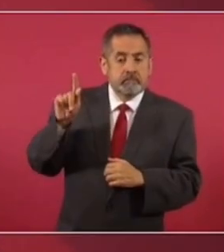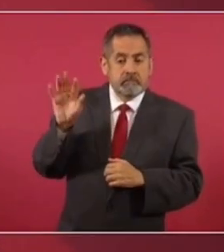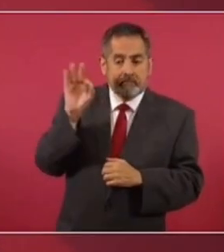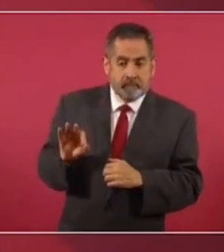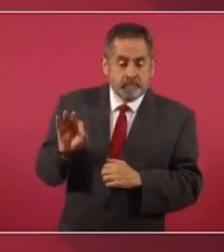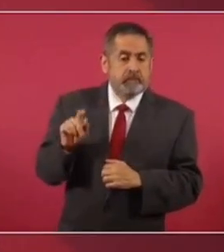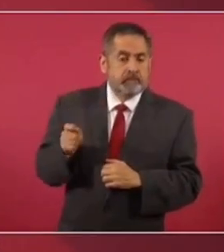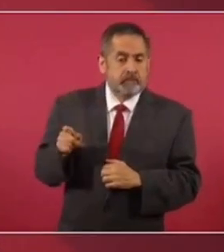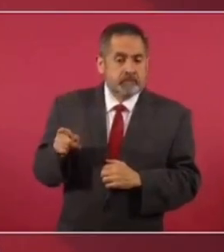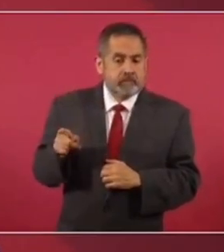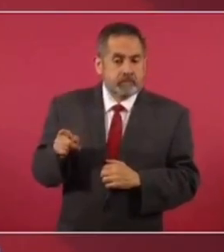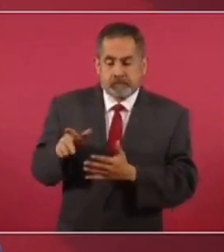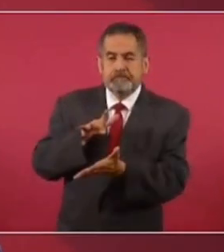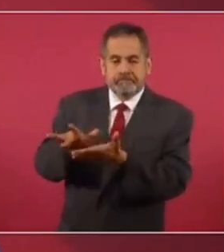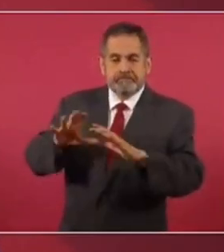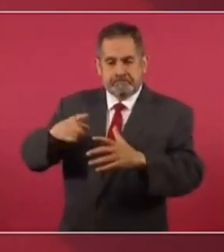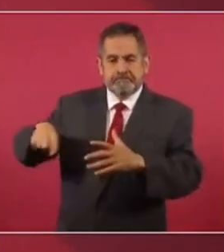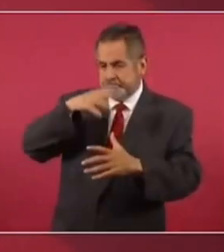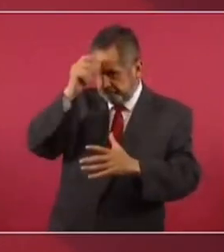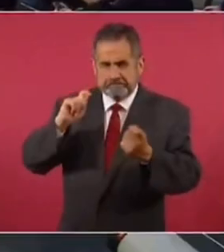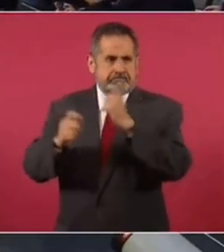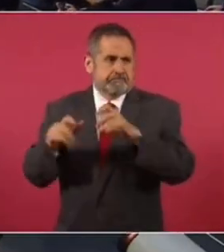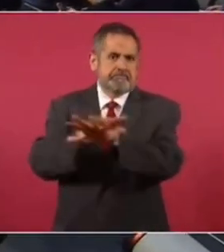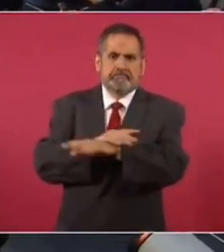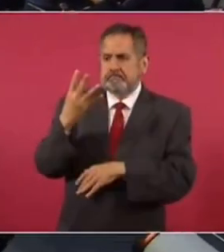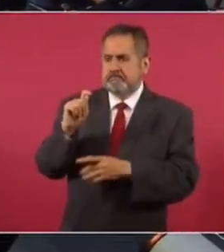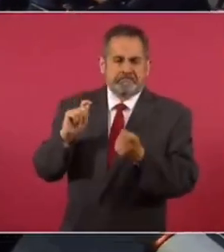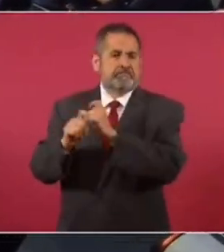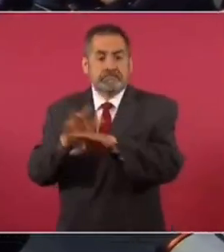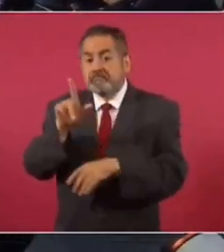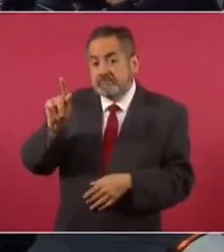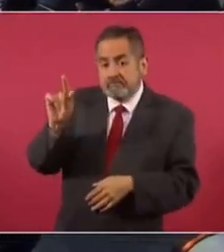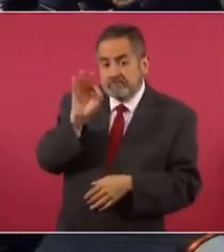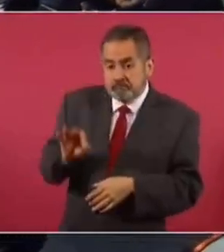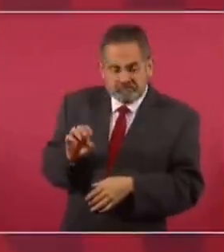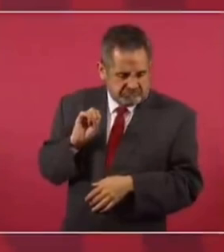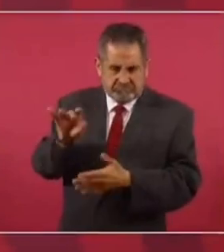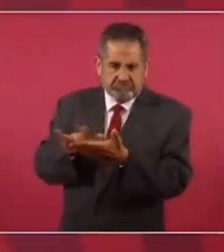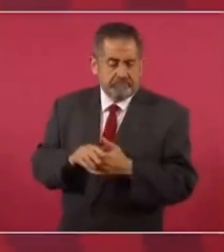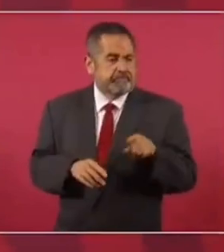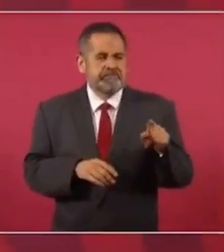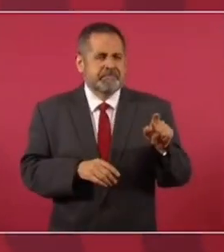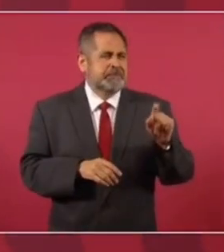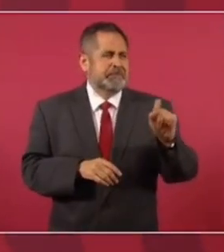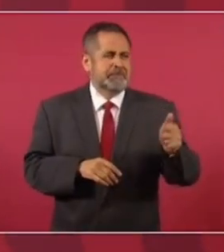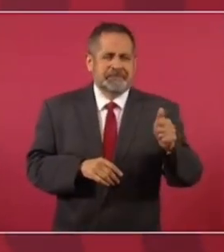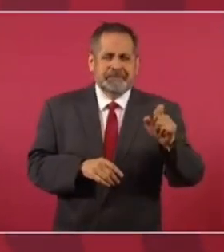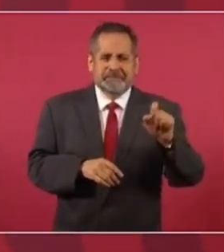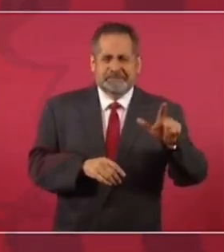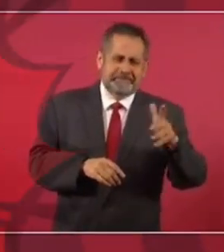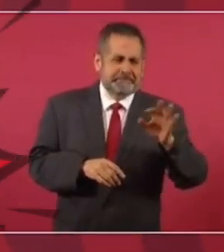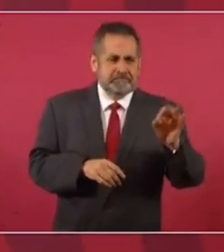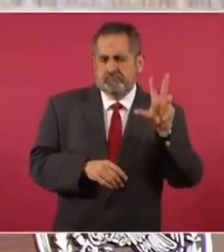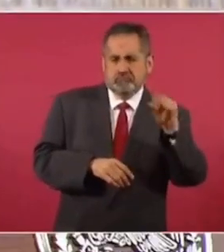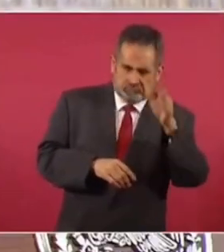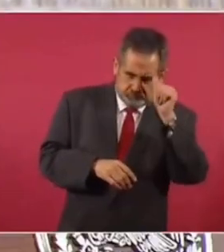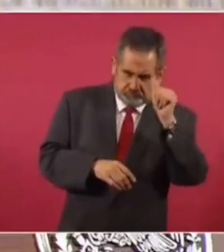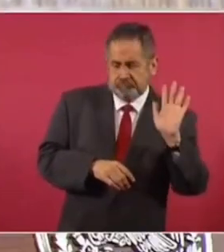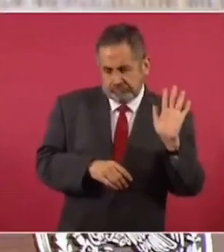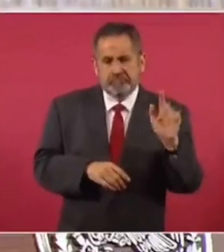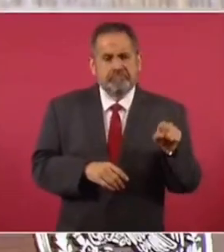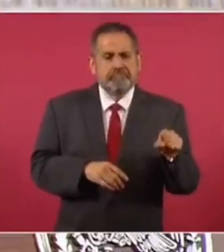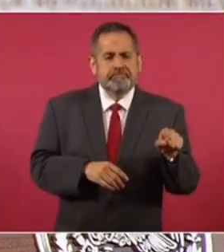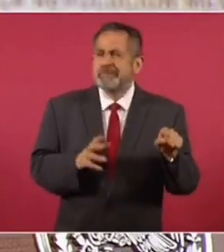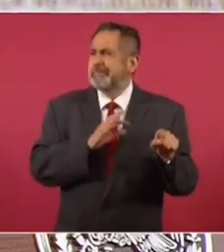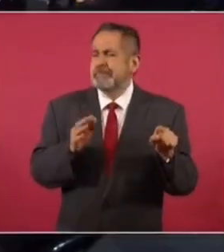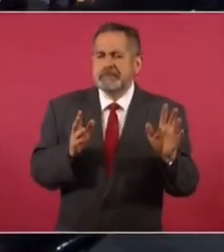70% apoya la transformación. 70. 26, 27 en contra y